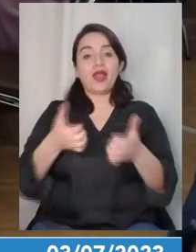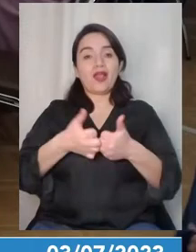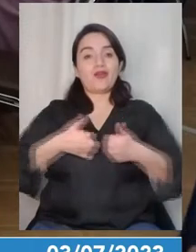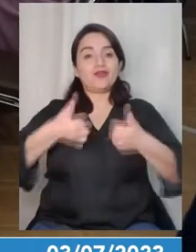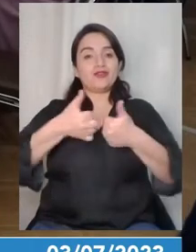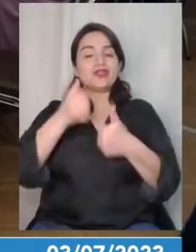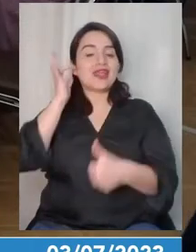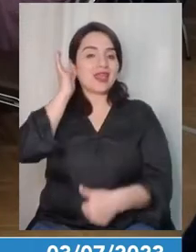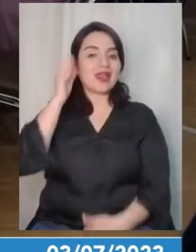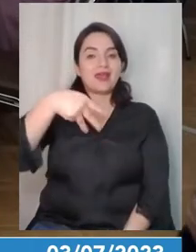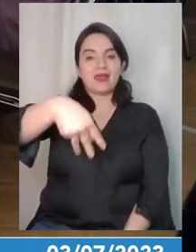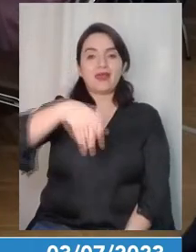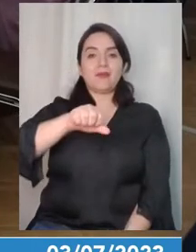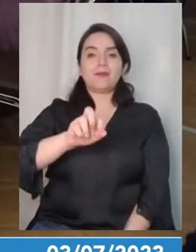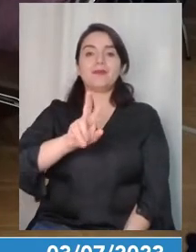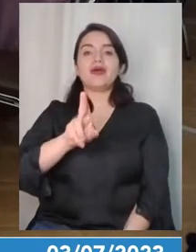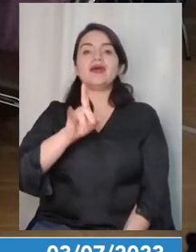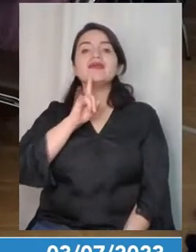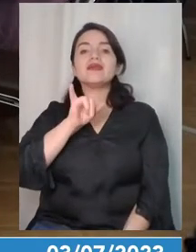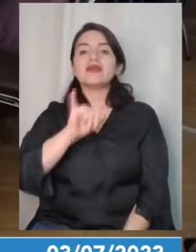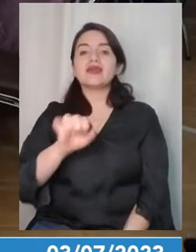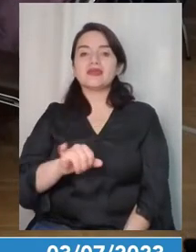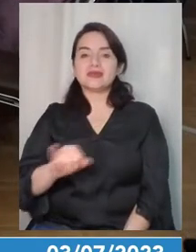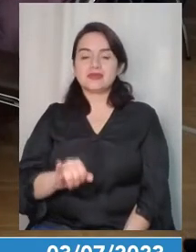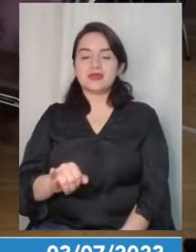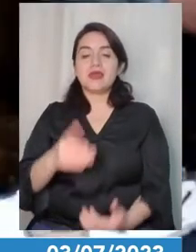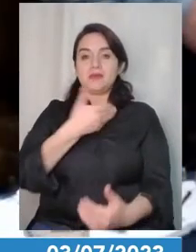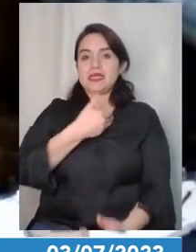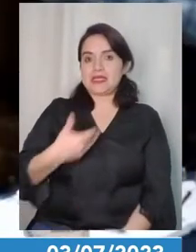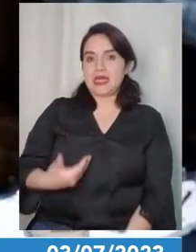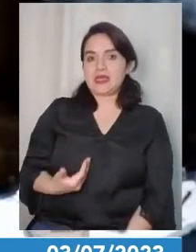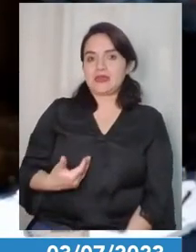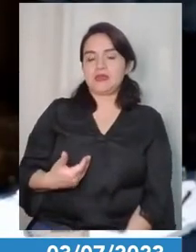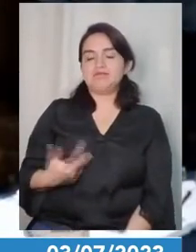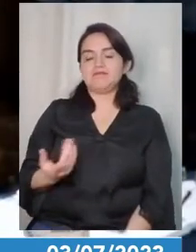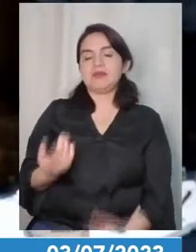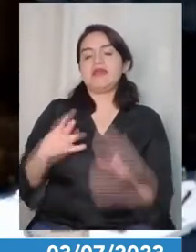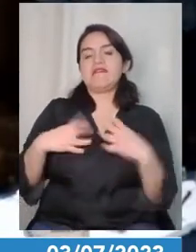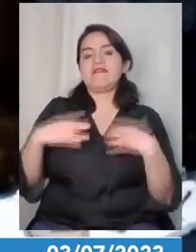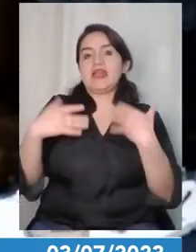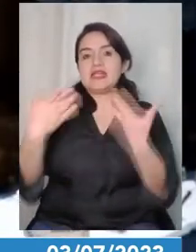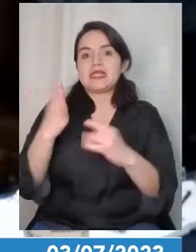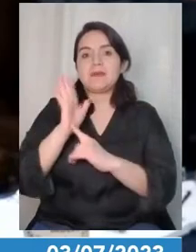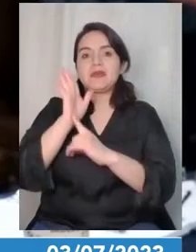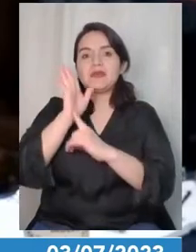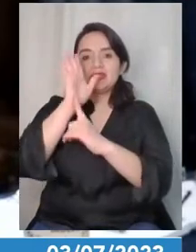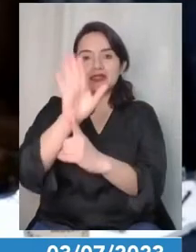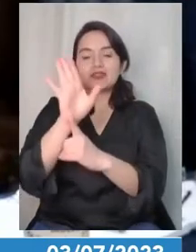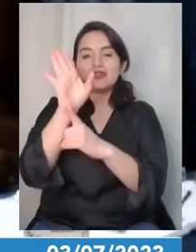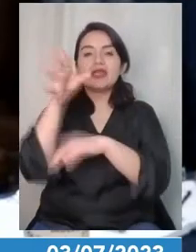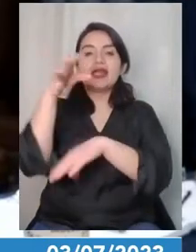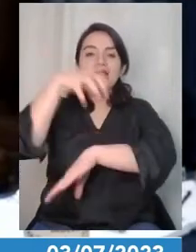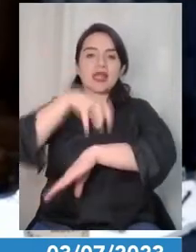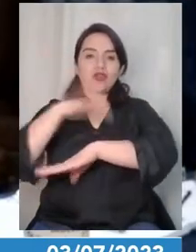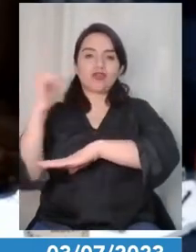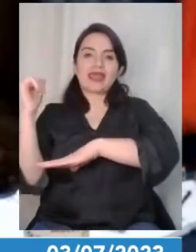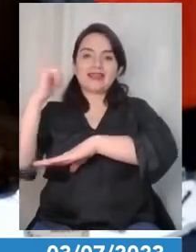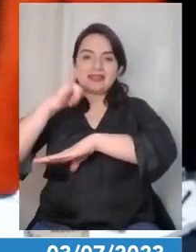Presidente, por su intermedio, felicitar la presentación desde la región de Aysén, hermosa región, por cierto, igual que la región de Los